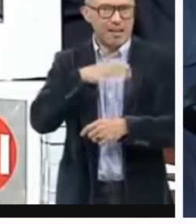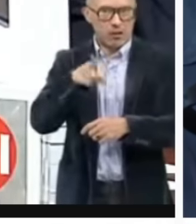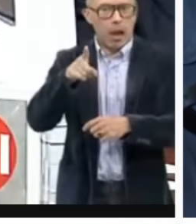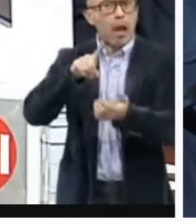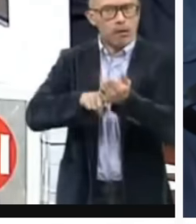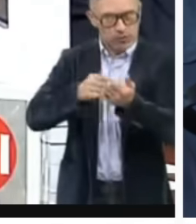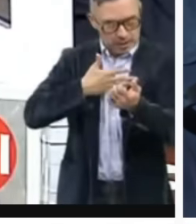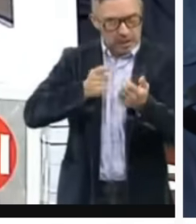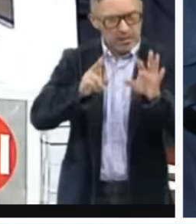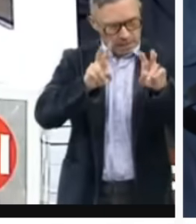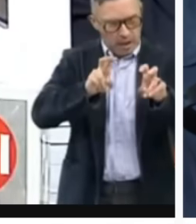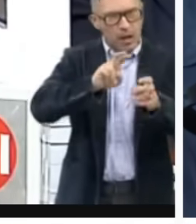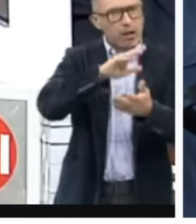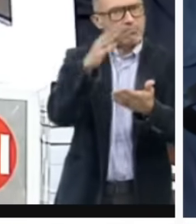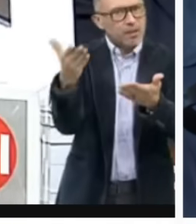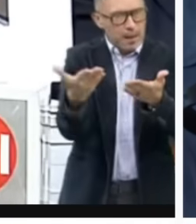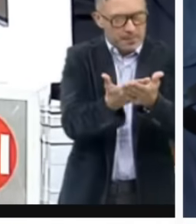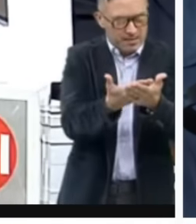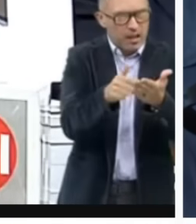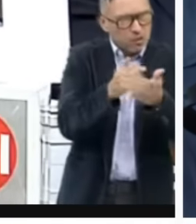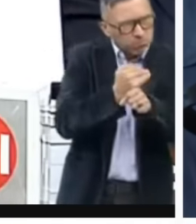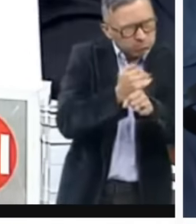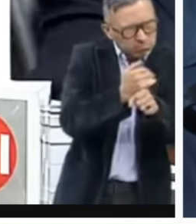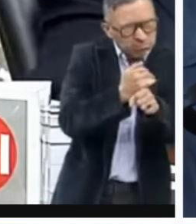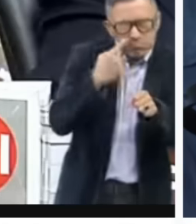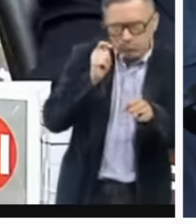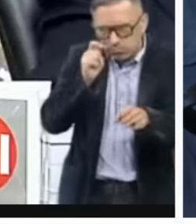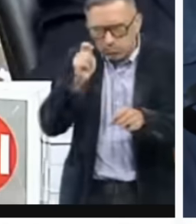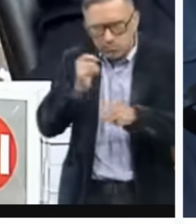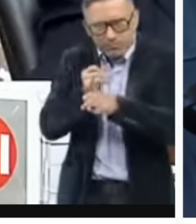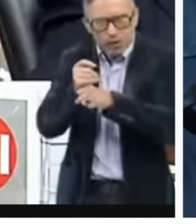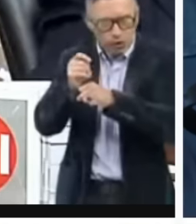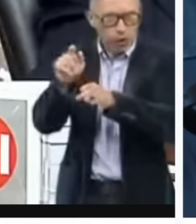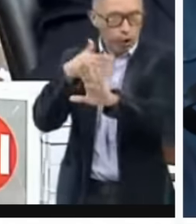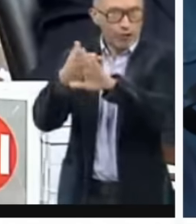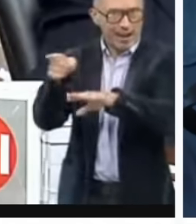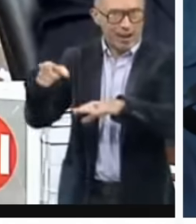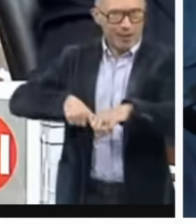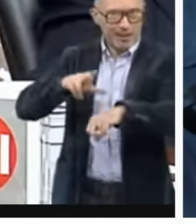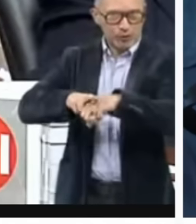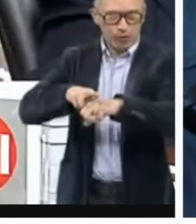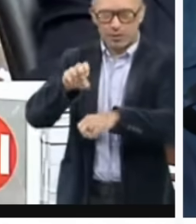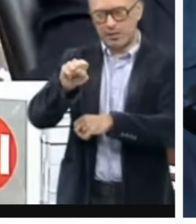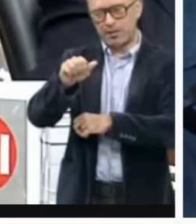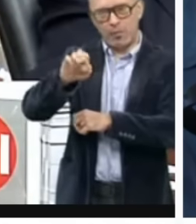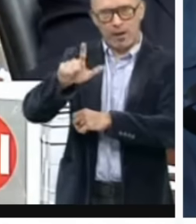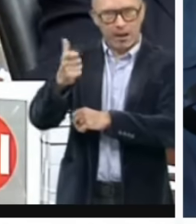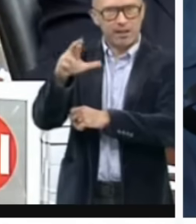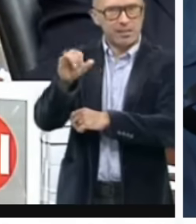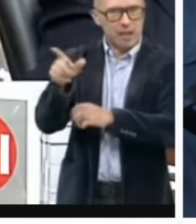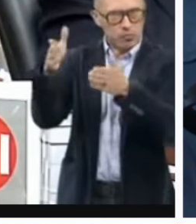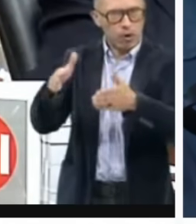en contra del gobernador de Nuevo León, Samuel García. Entonces, pues